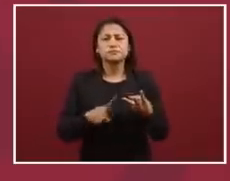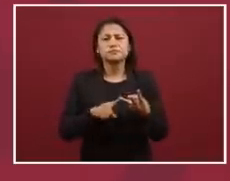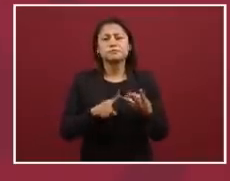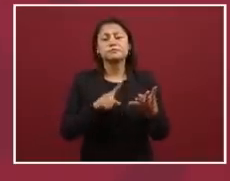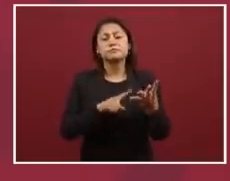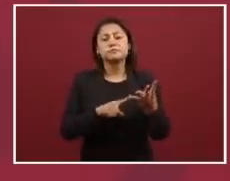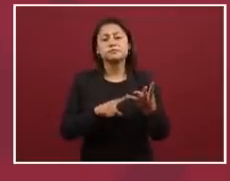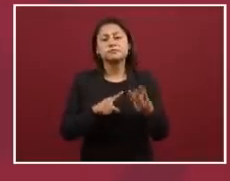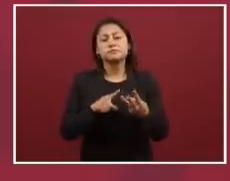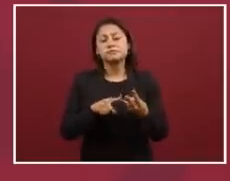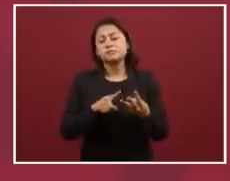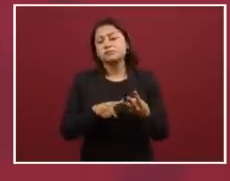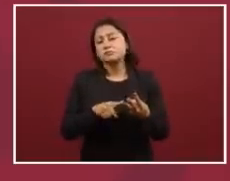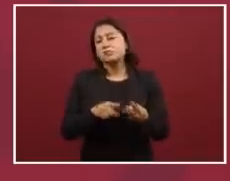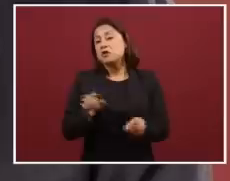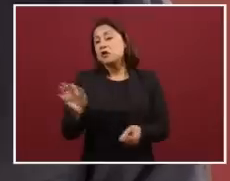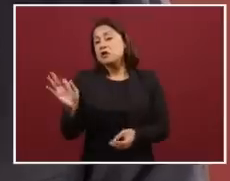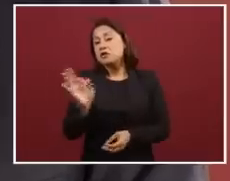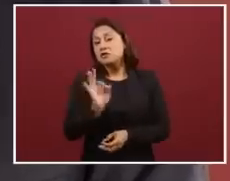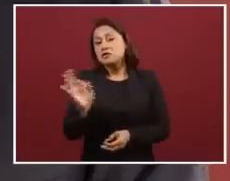Si se necesitara,